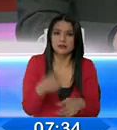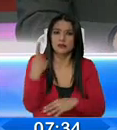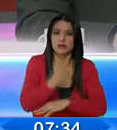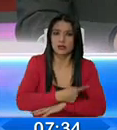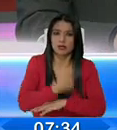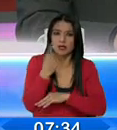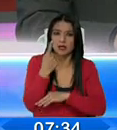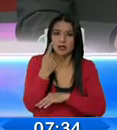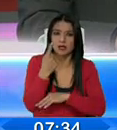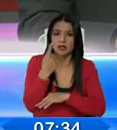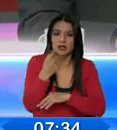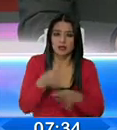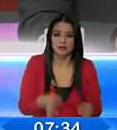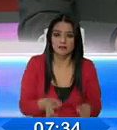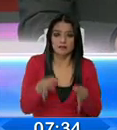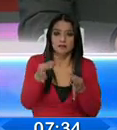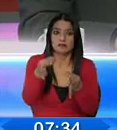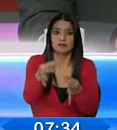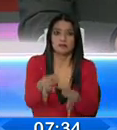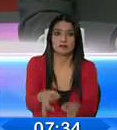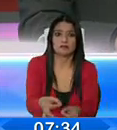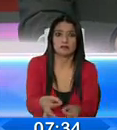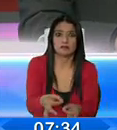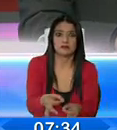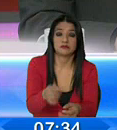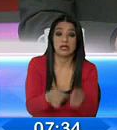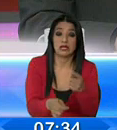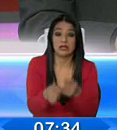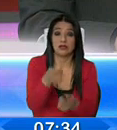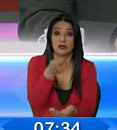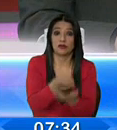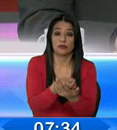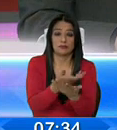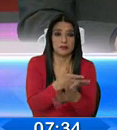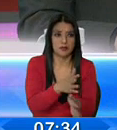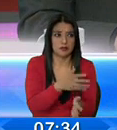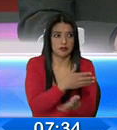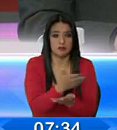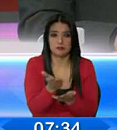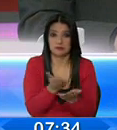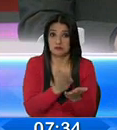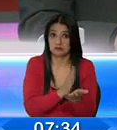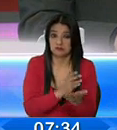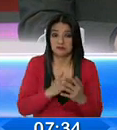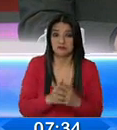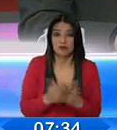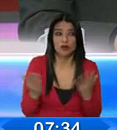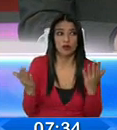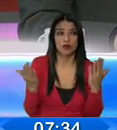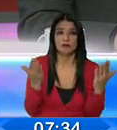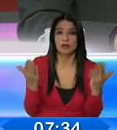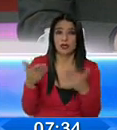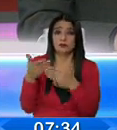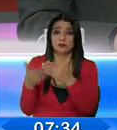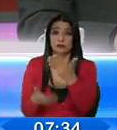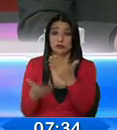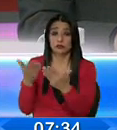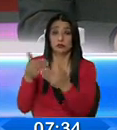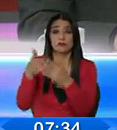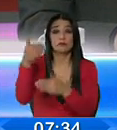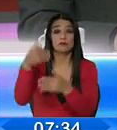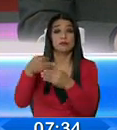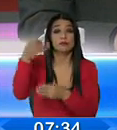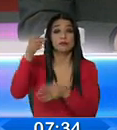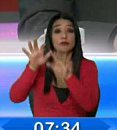que presentó la oferta y fue adjudicado. No se realizó tampoco una comparación con otras opciones